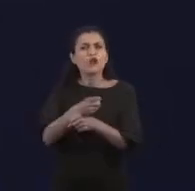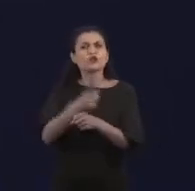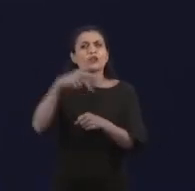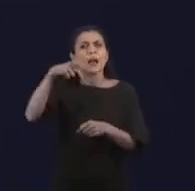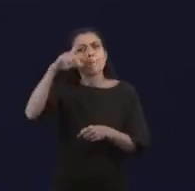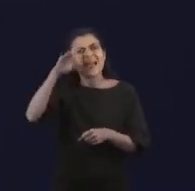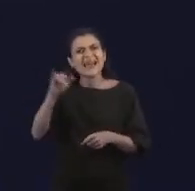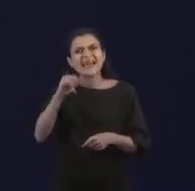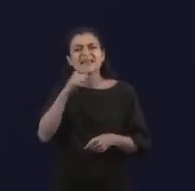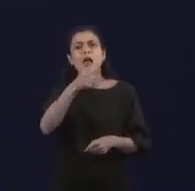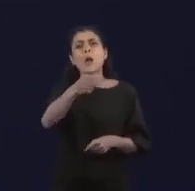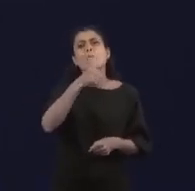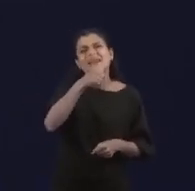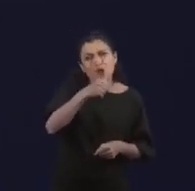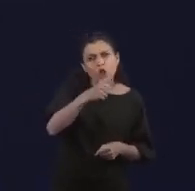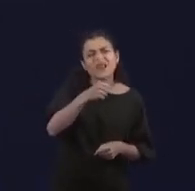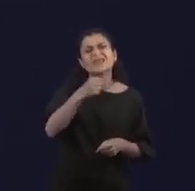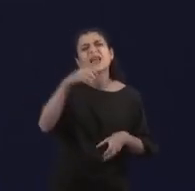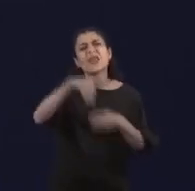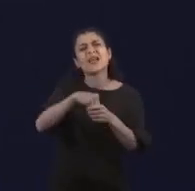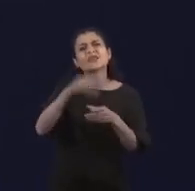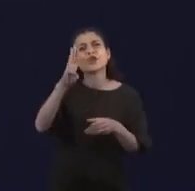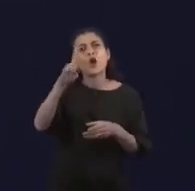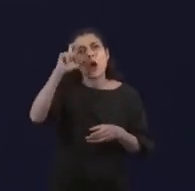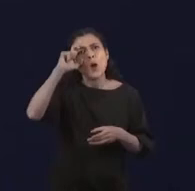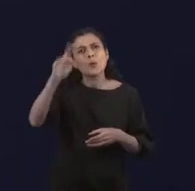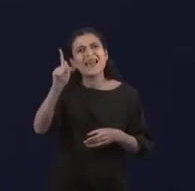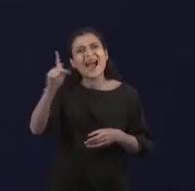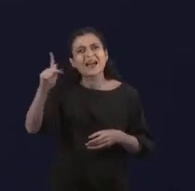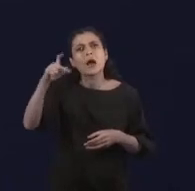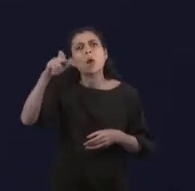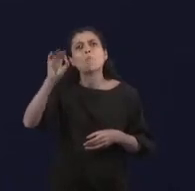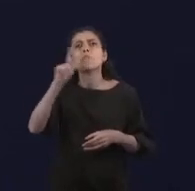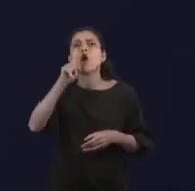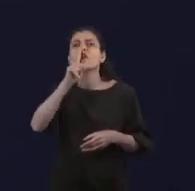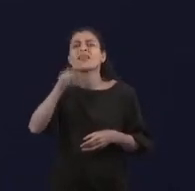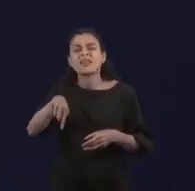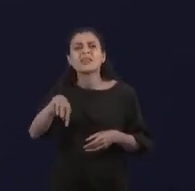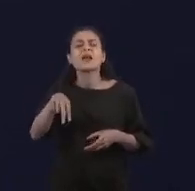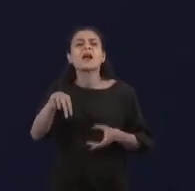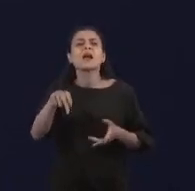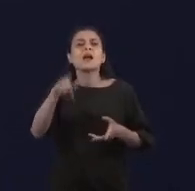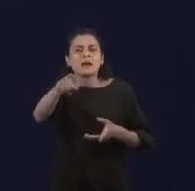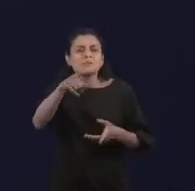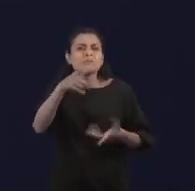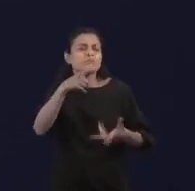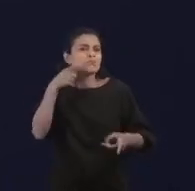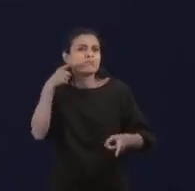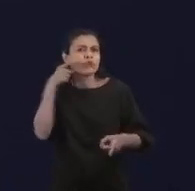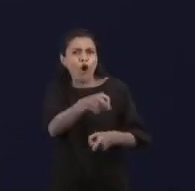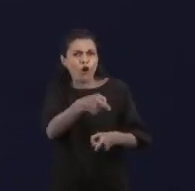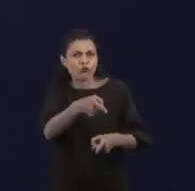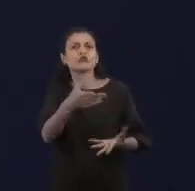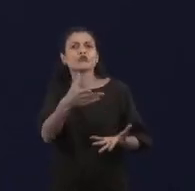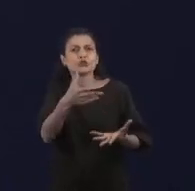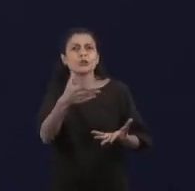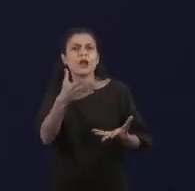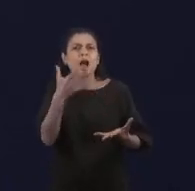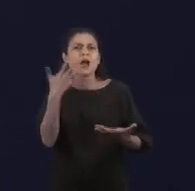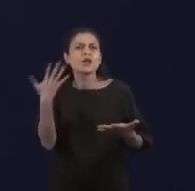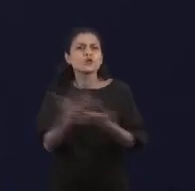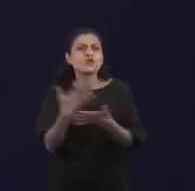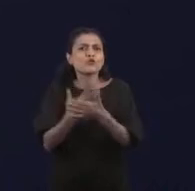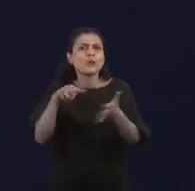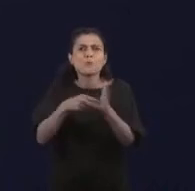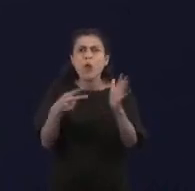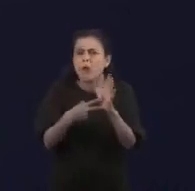medio Breakpoint, creo que está ahí Mariano, ha pasado, hoy recordaba la agresión que había sufrido en su